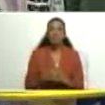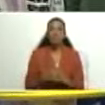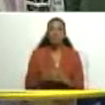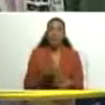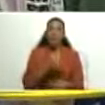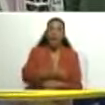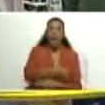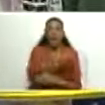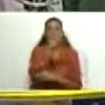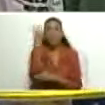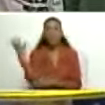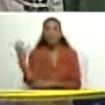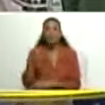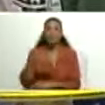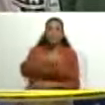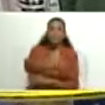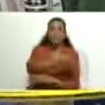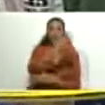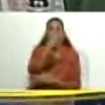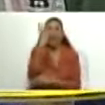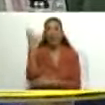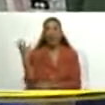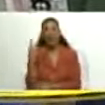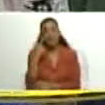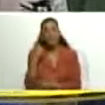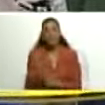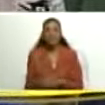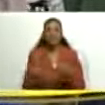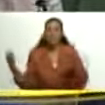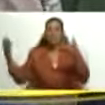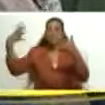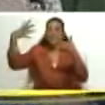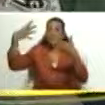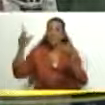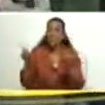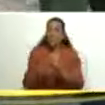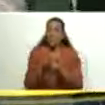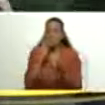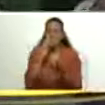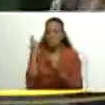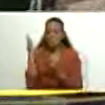iris del sol de Venezuela nace en el Esequibo.